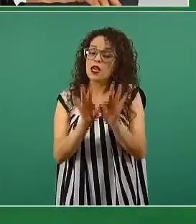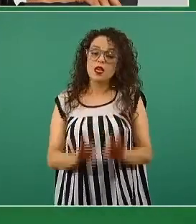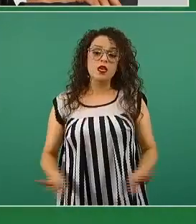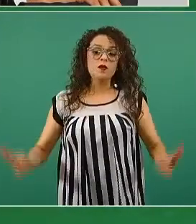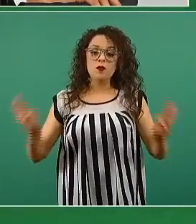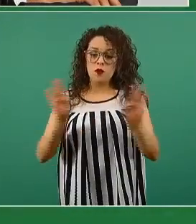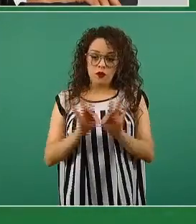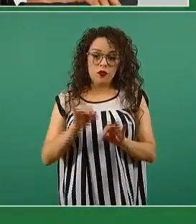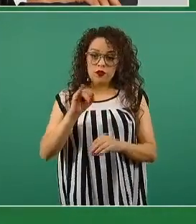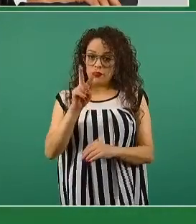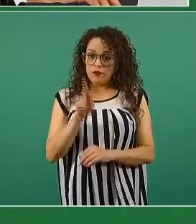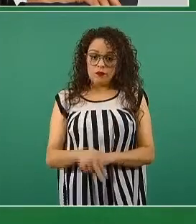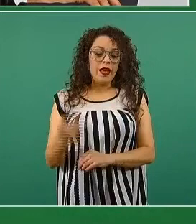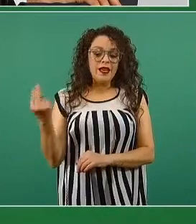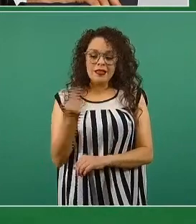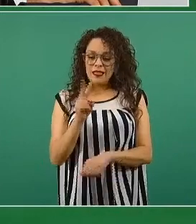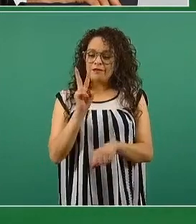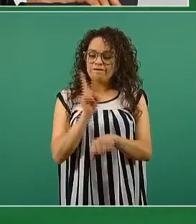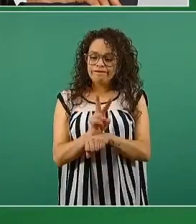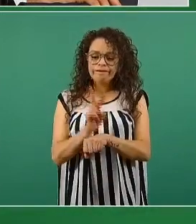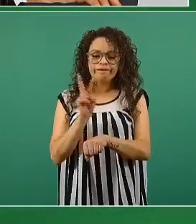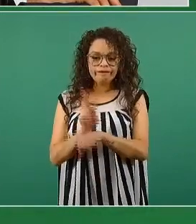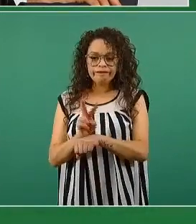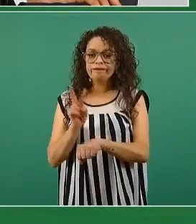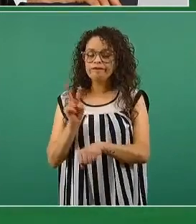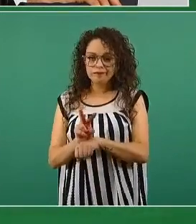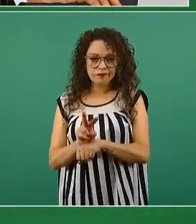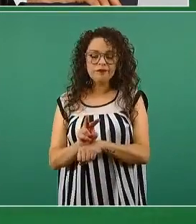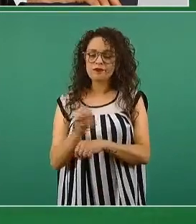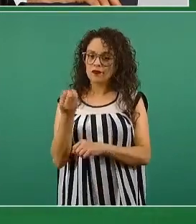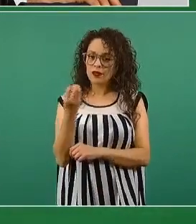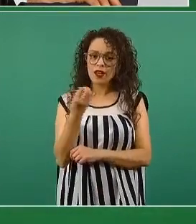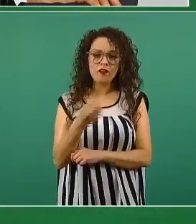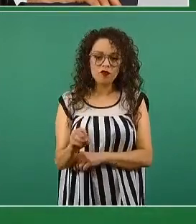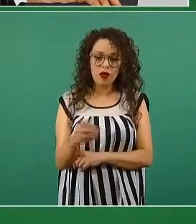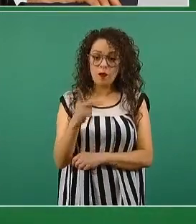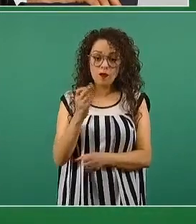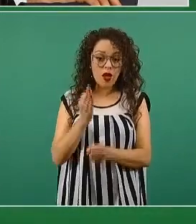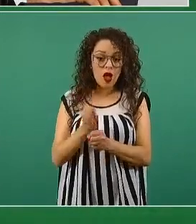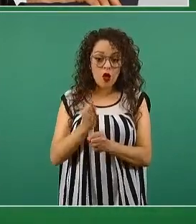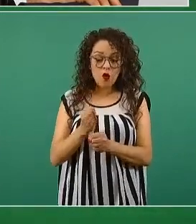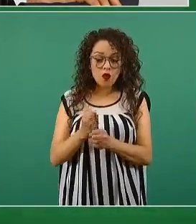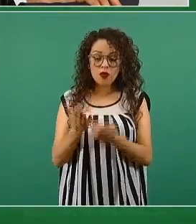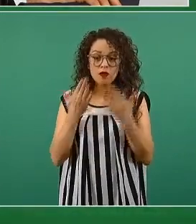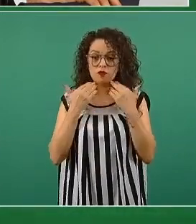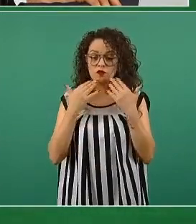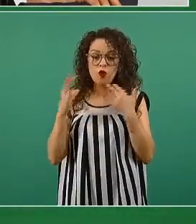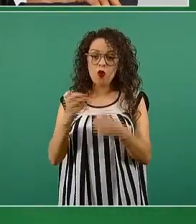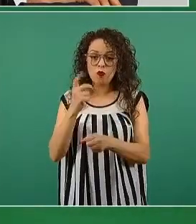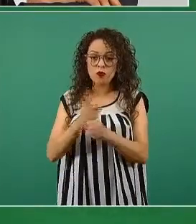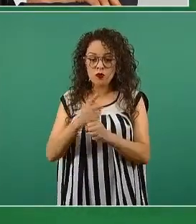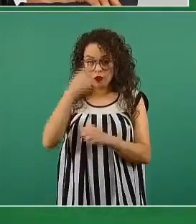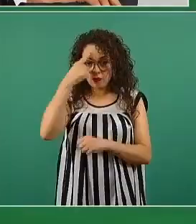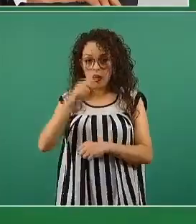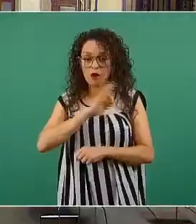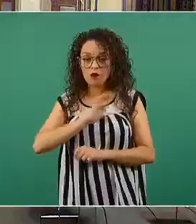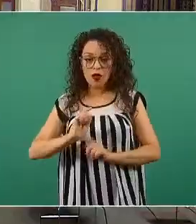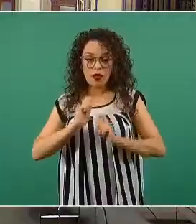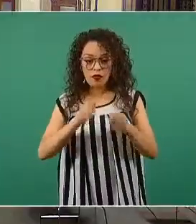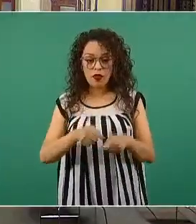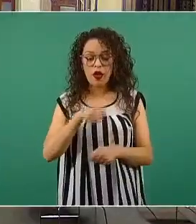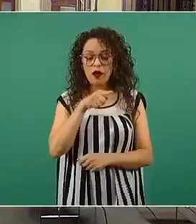embarazo adolescente requieren una vigilancia muy importante, pero por lo pronto no tenemos una opción de vacunar a este grupo.